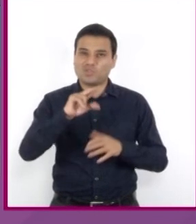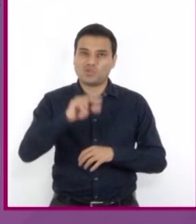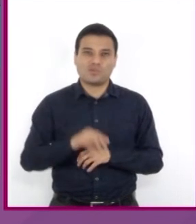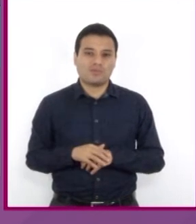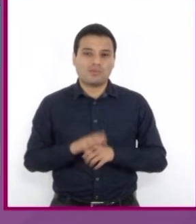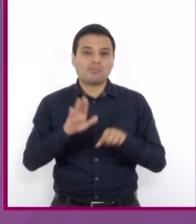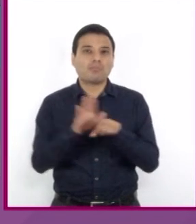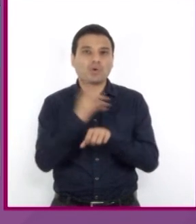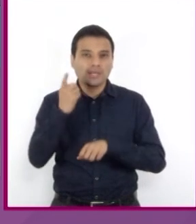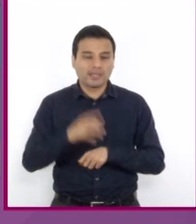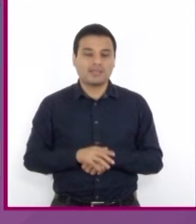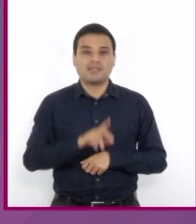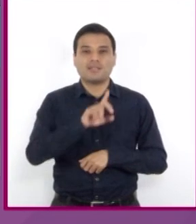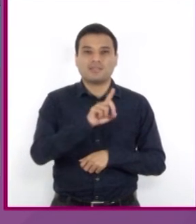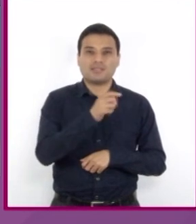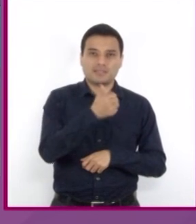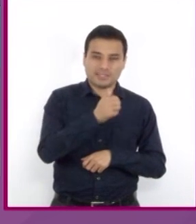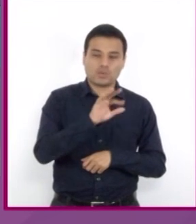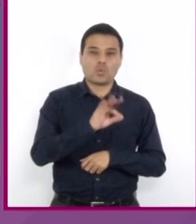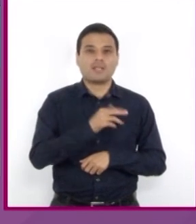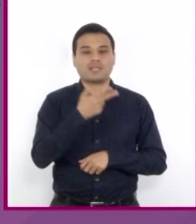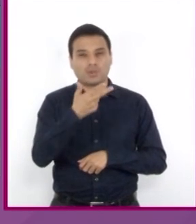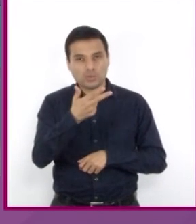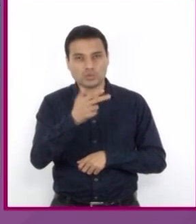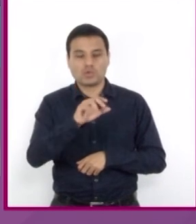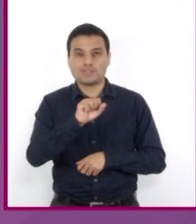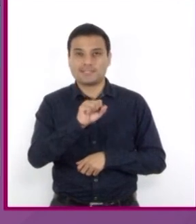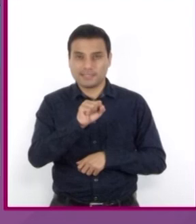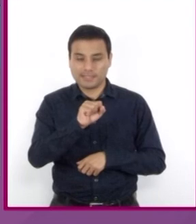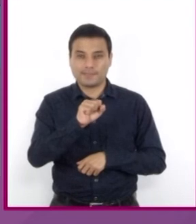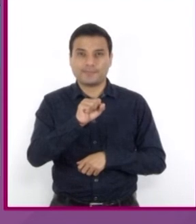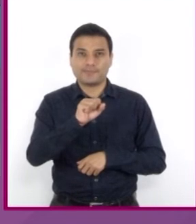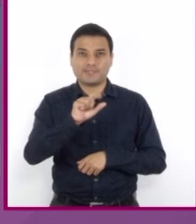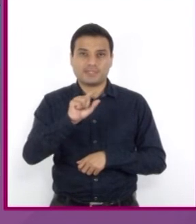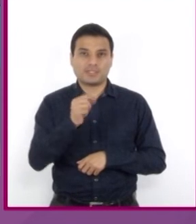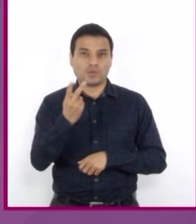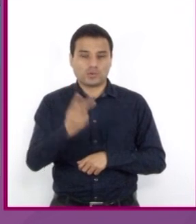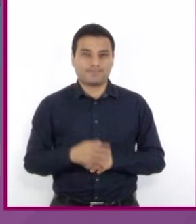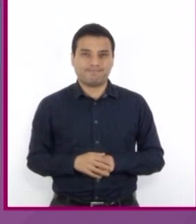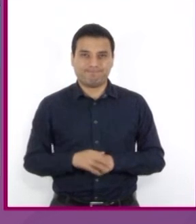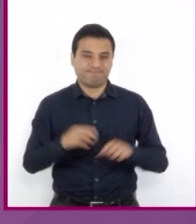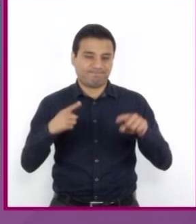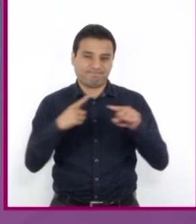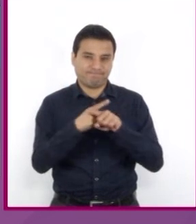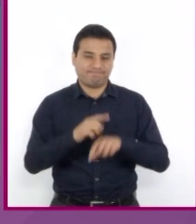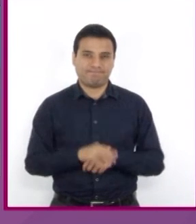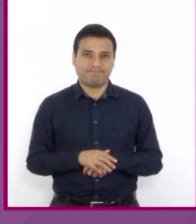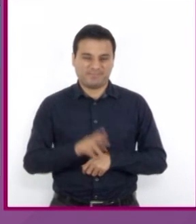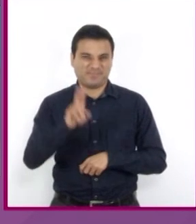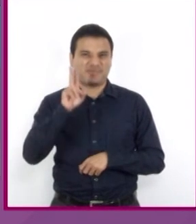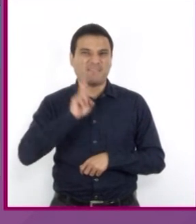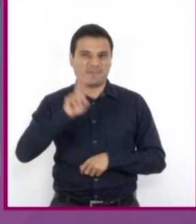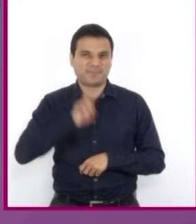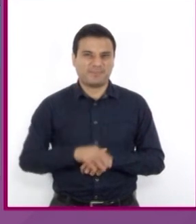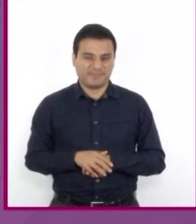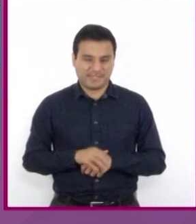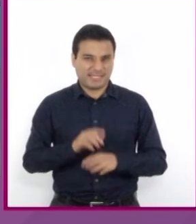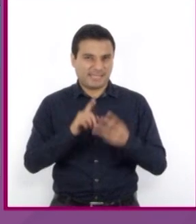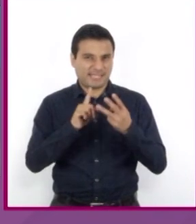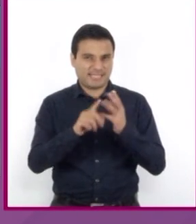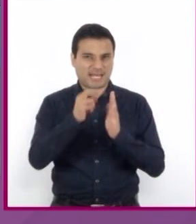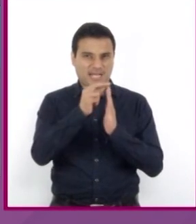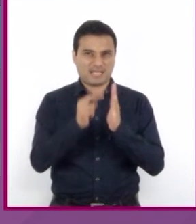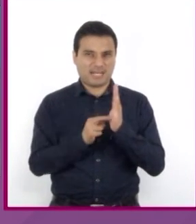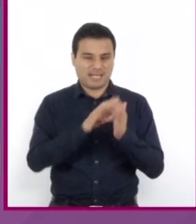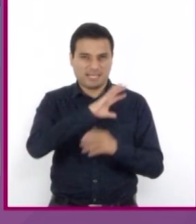tenemos 36, 48, 60 y 72. Veamos qué sucede con la tercera regla